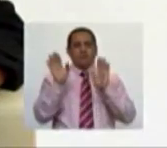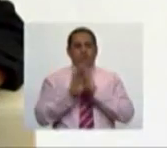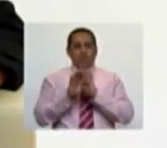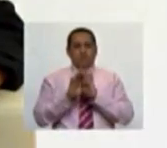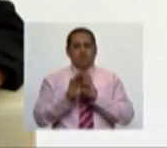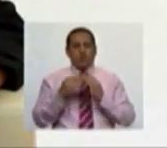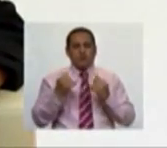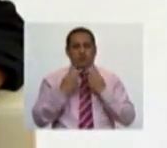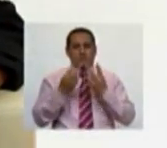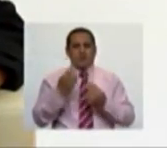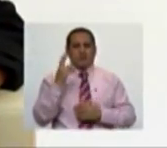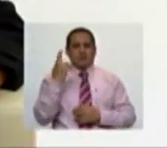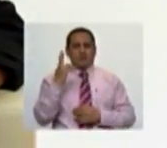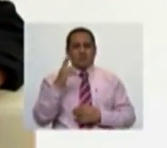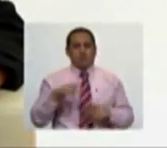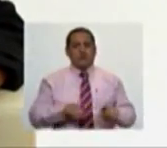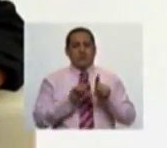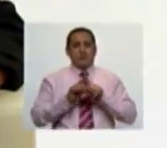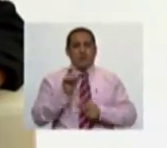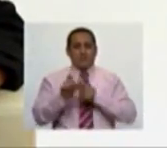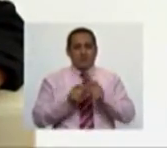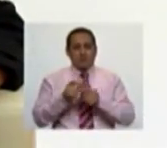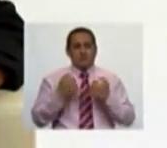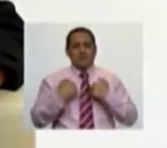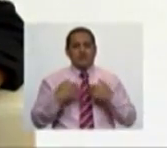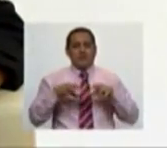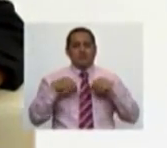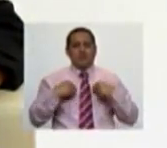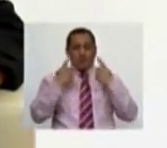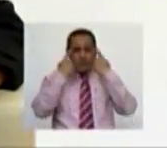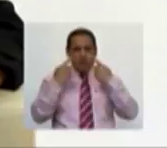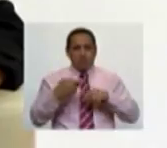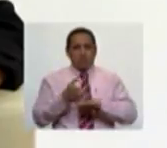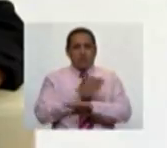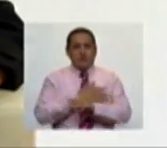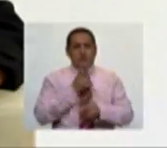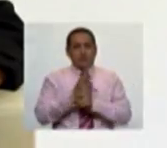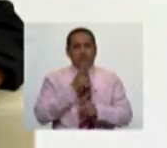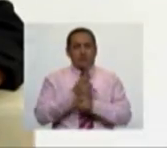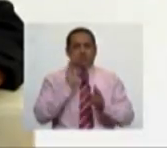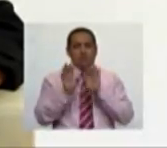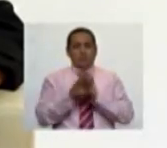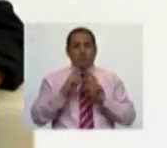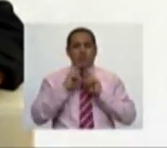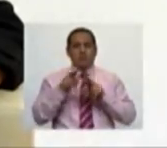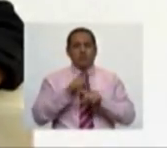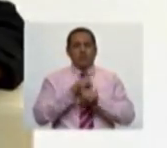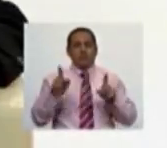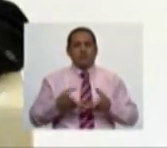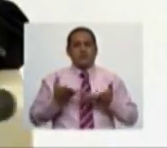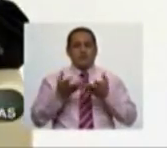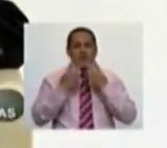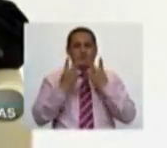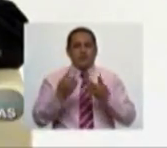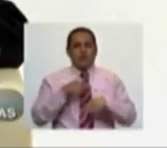para combatir el delito, pues el ciudadano tiene que adoptar medidas preventivas. Porque los resultados no